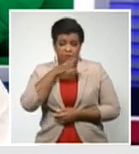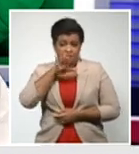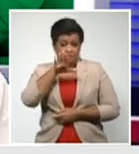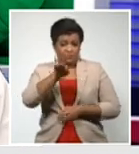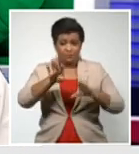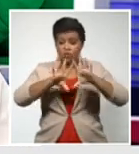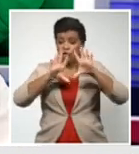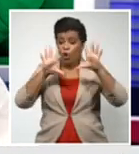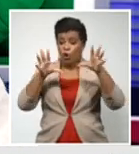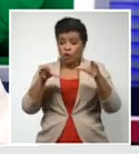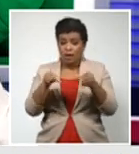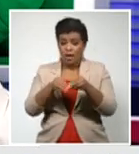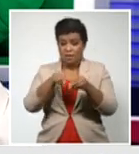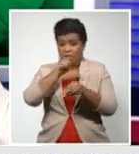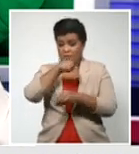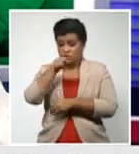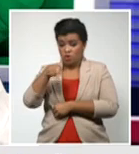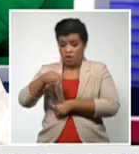en Cuba,